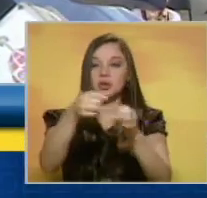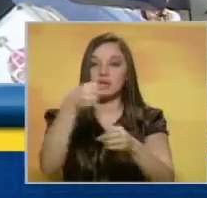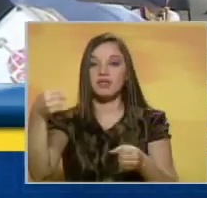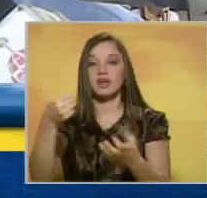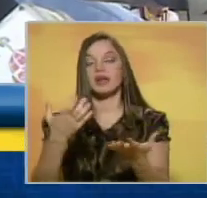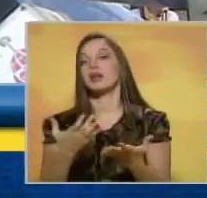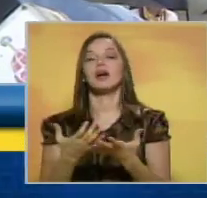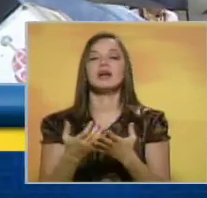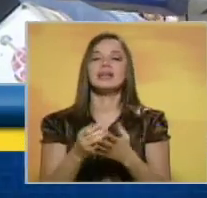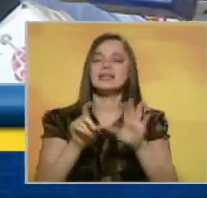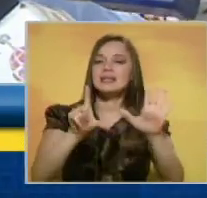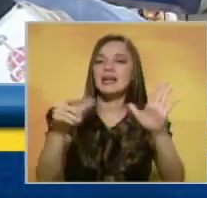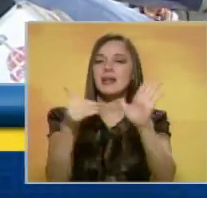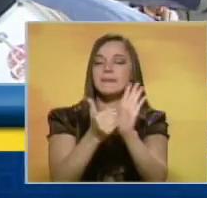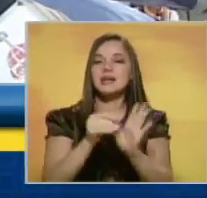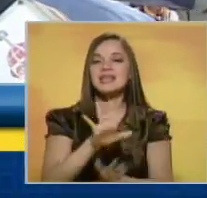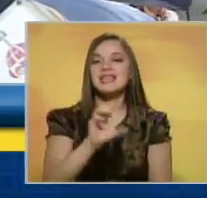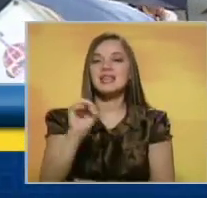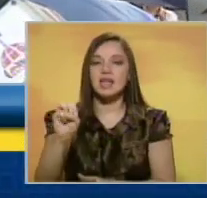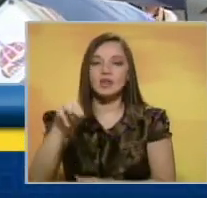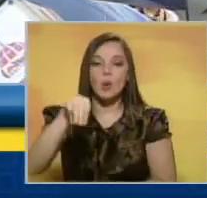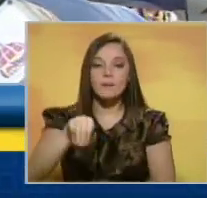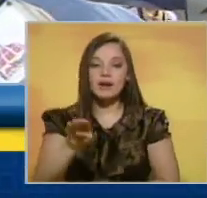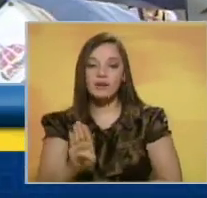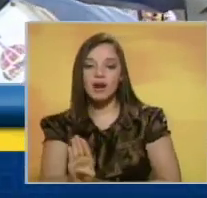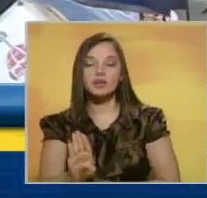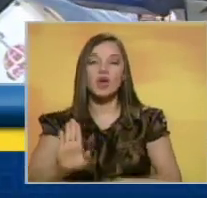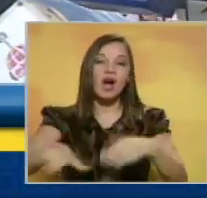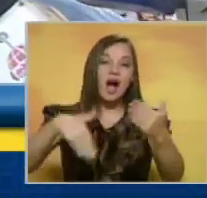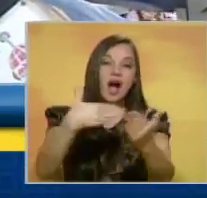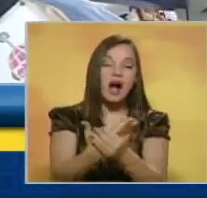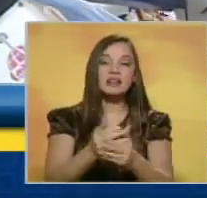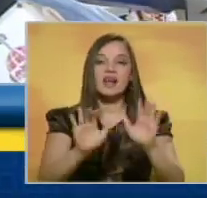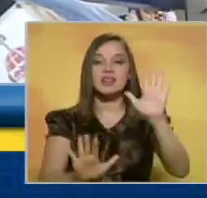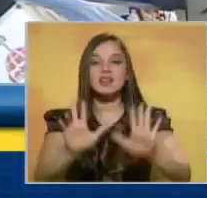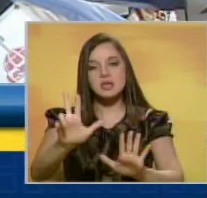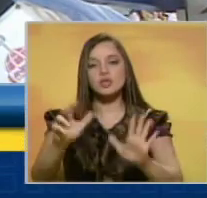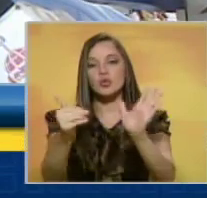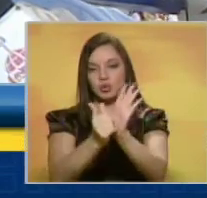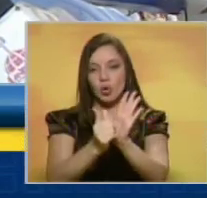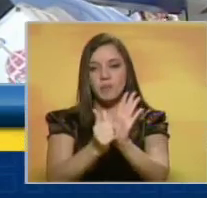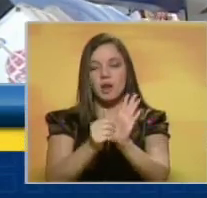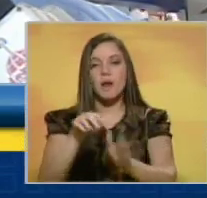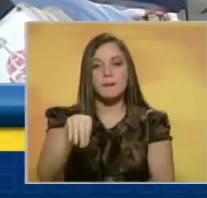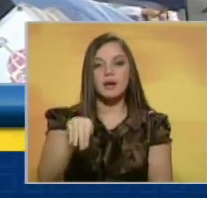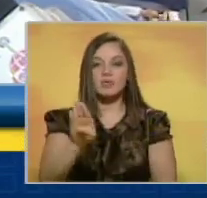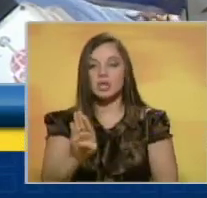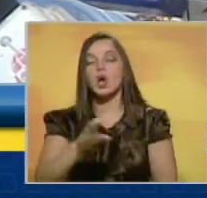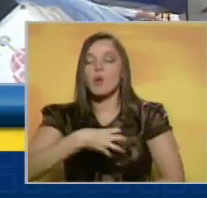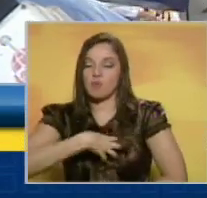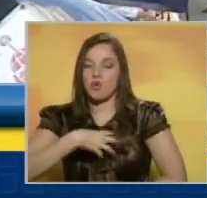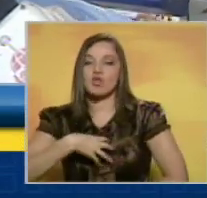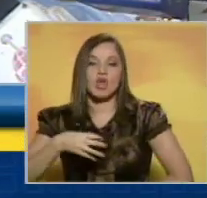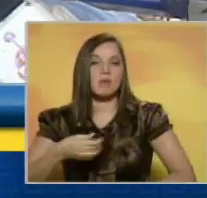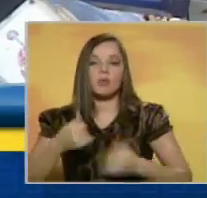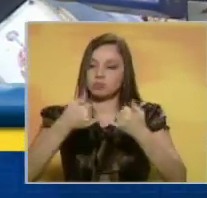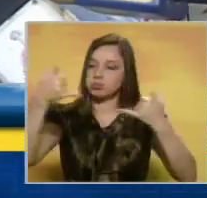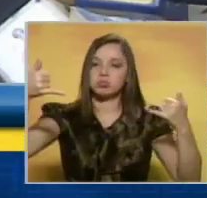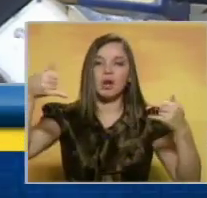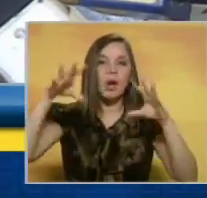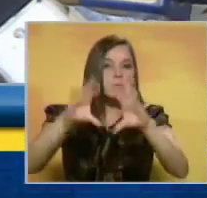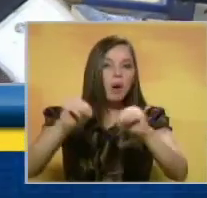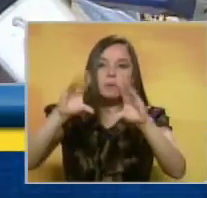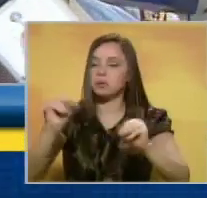17.500 megavatios hasta 18.000, vamos a poder mantener la calidad del servicio.